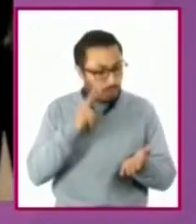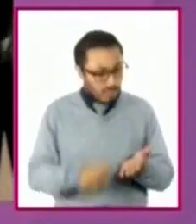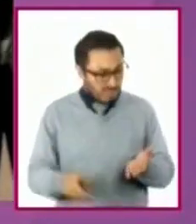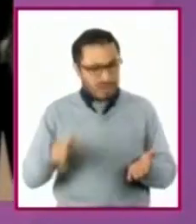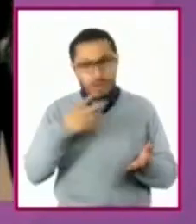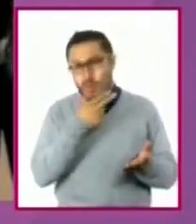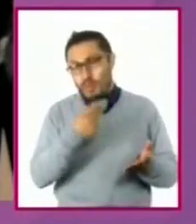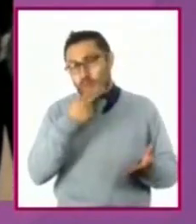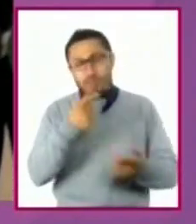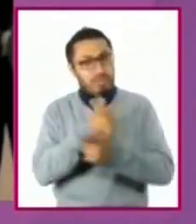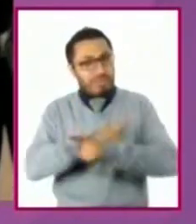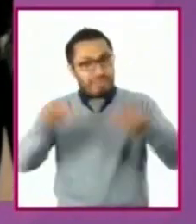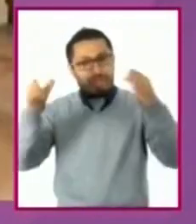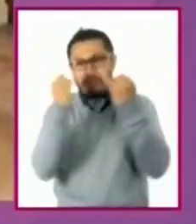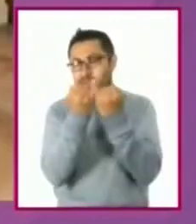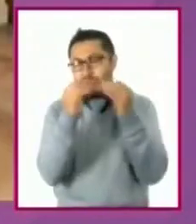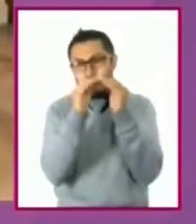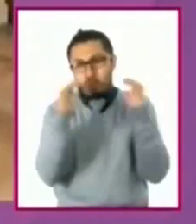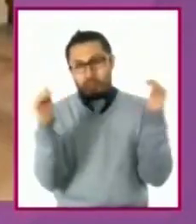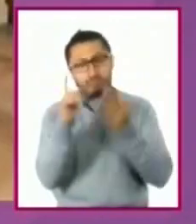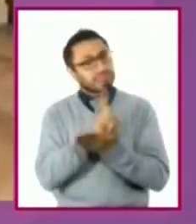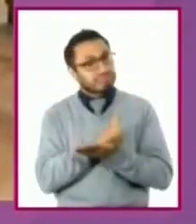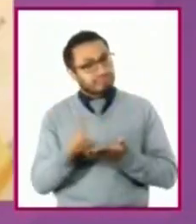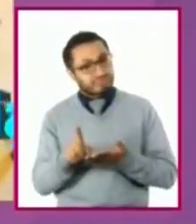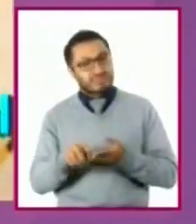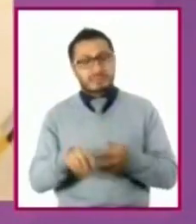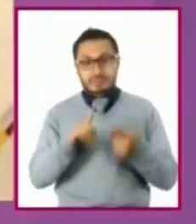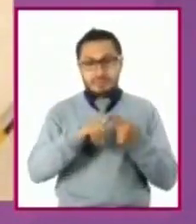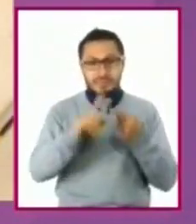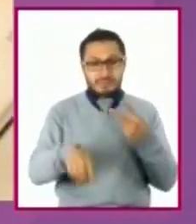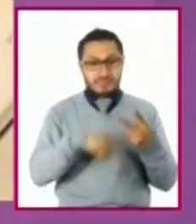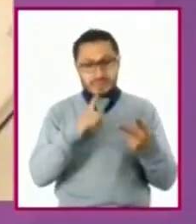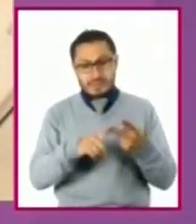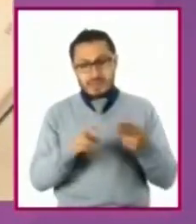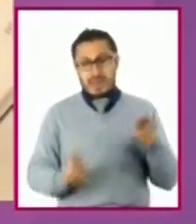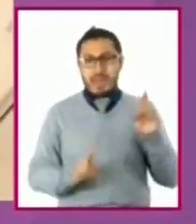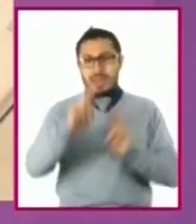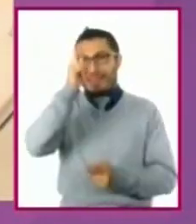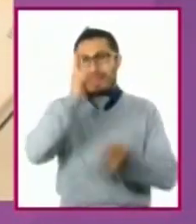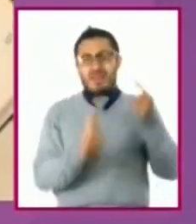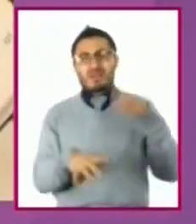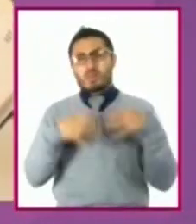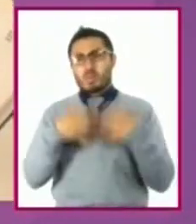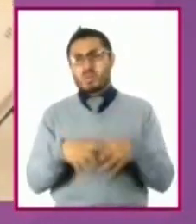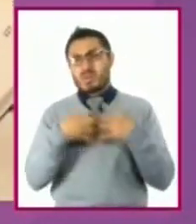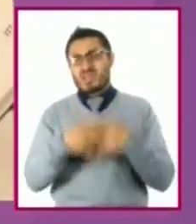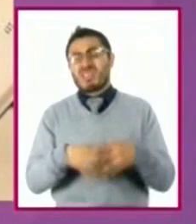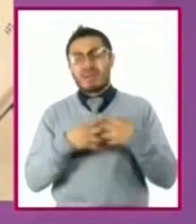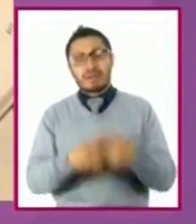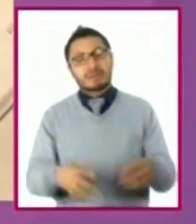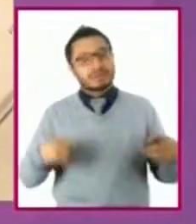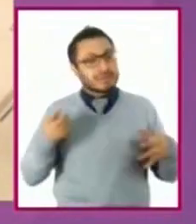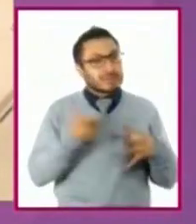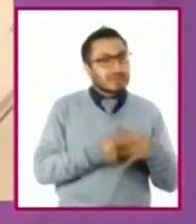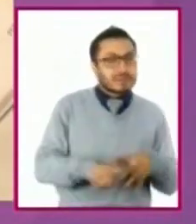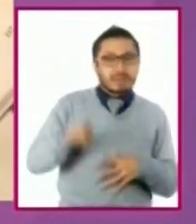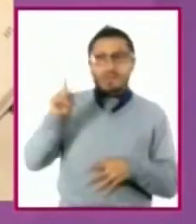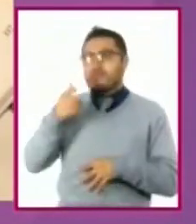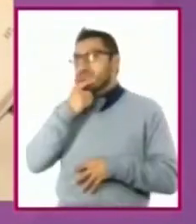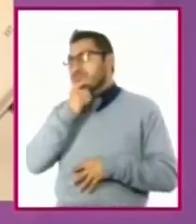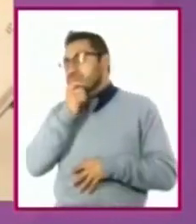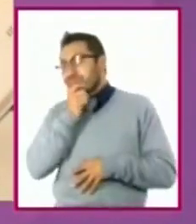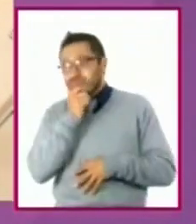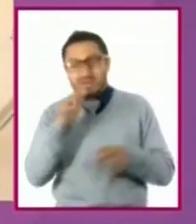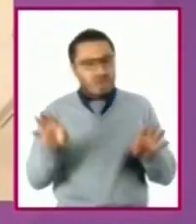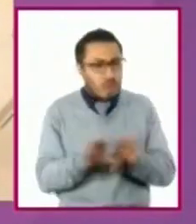permanecen libres e iguales en derechos. Y el segundo fue la Revolución Industrial, iniciada en Inglaterra, que planteó una